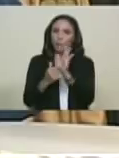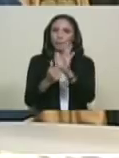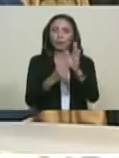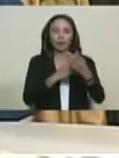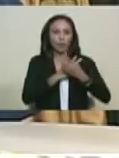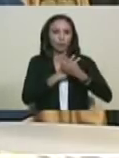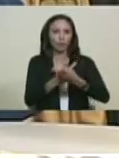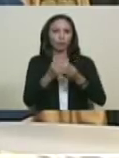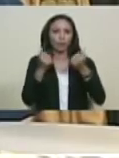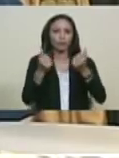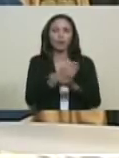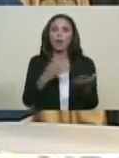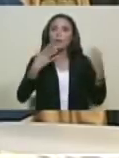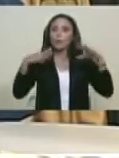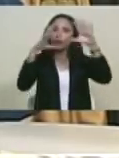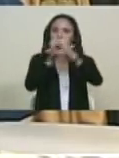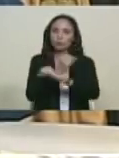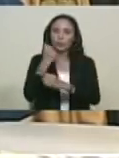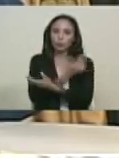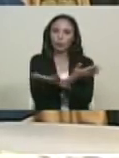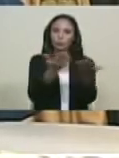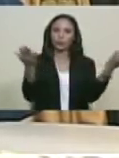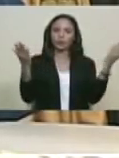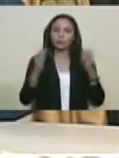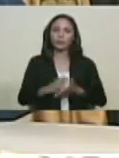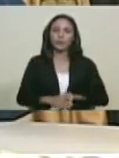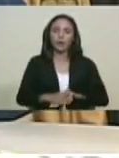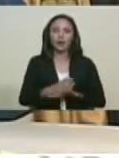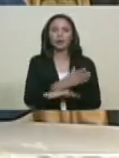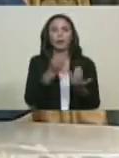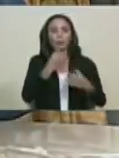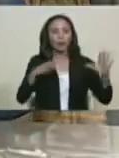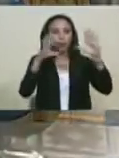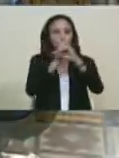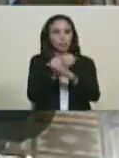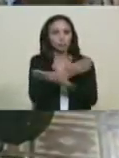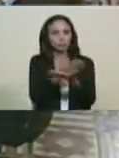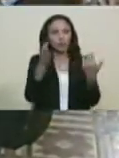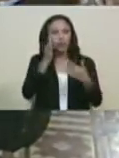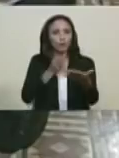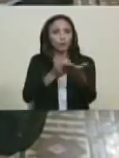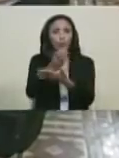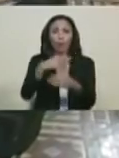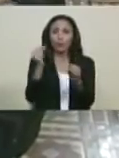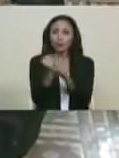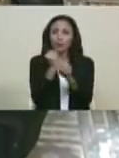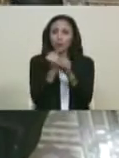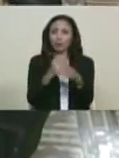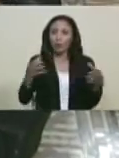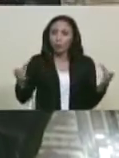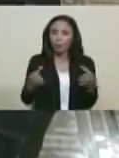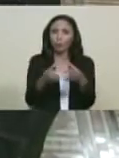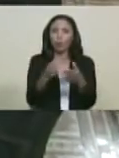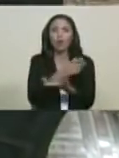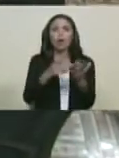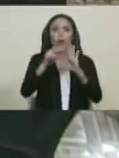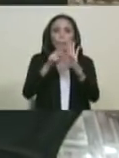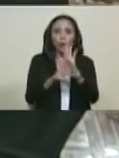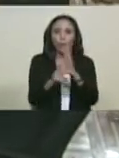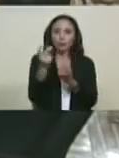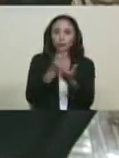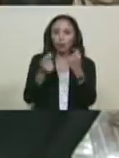voluntad buenas noches venezuela me despido de ustedes y continuamos aquí trabajando por el programa de